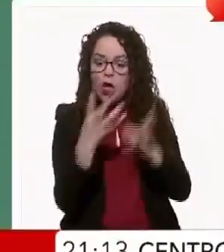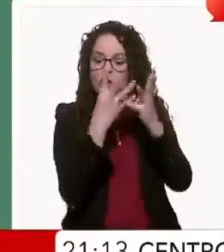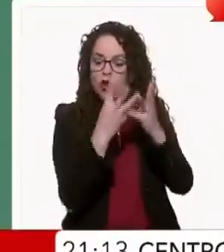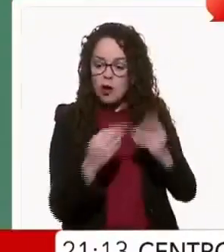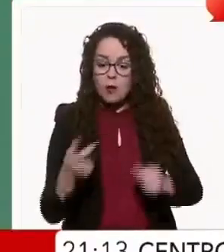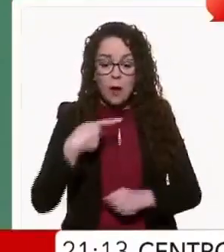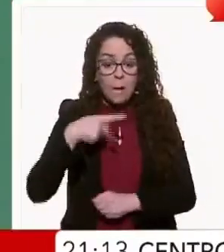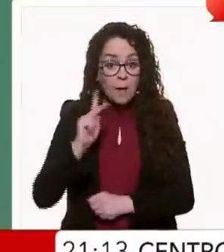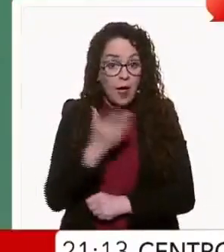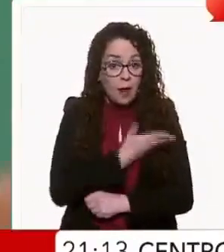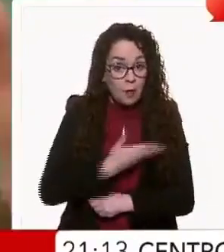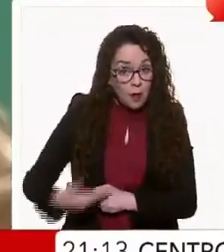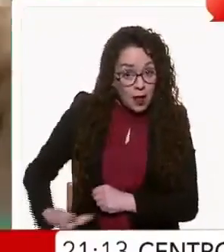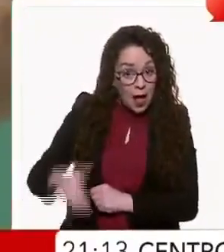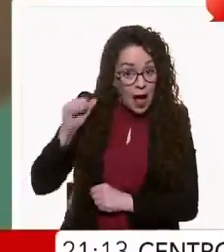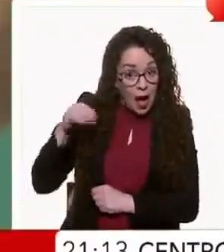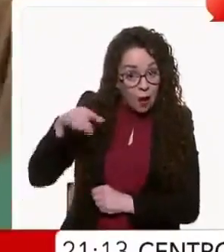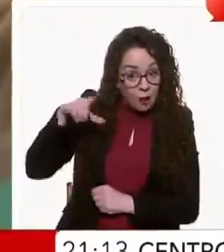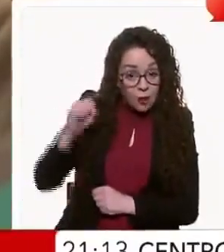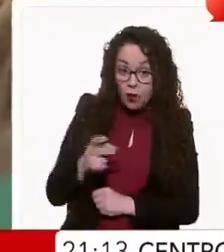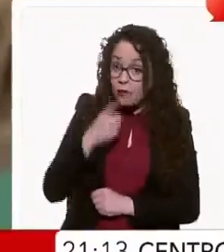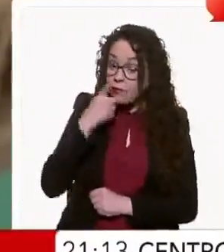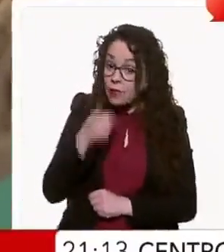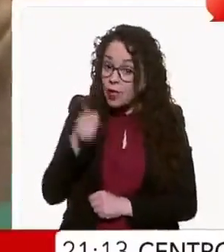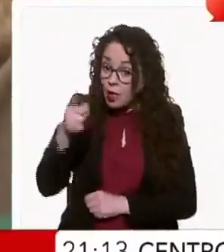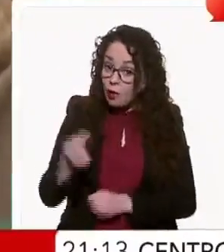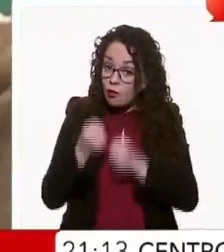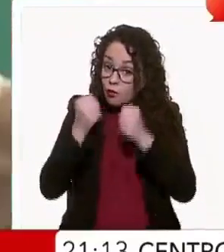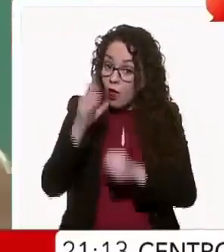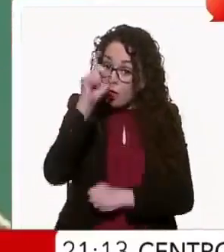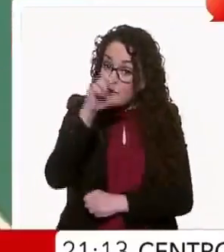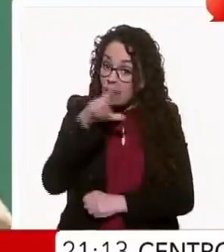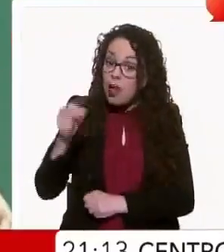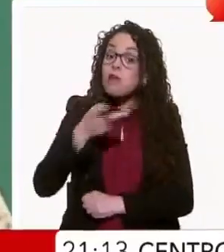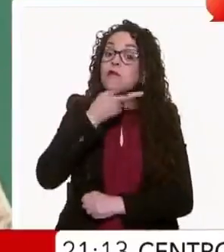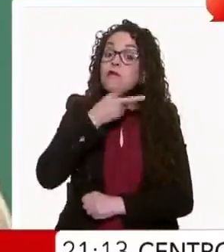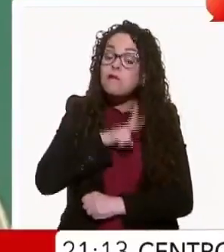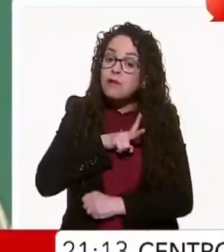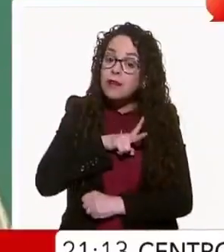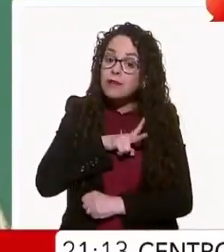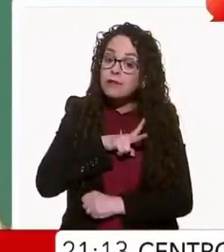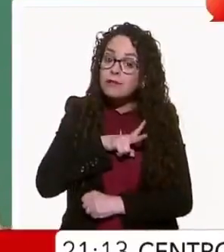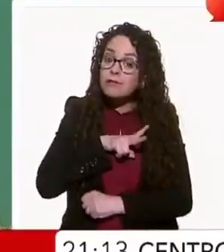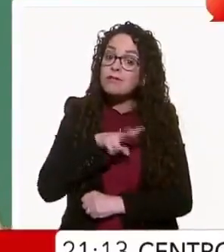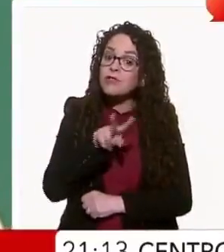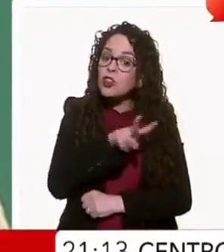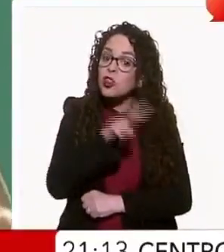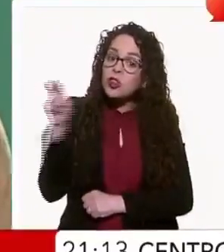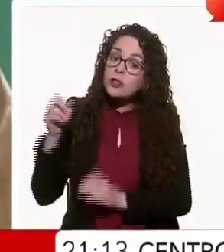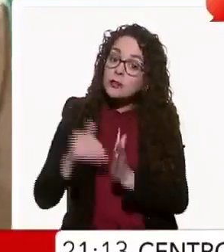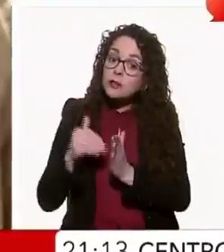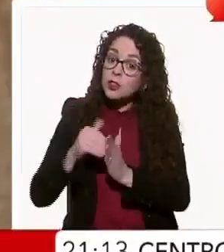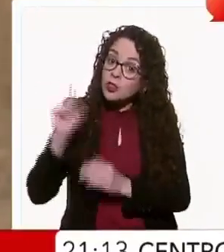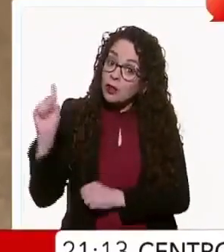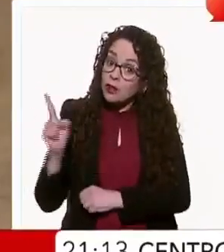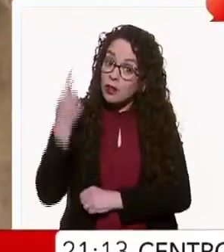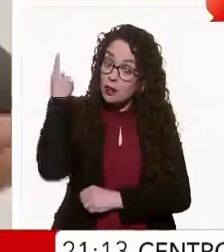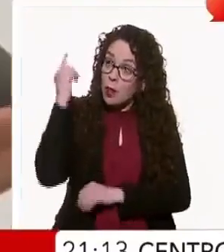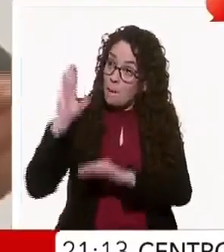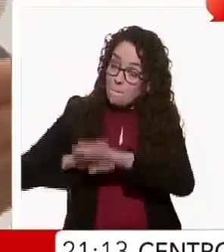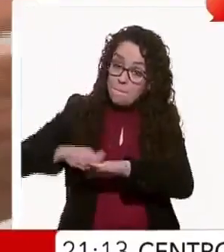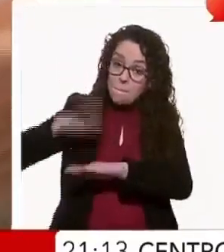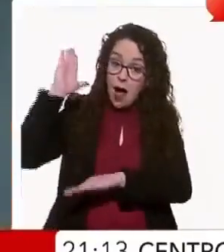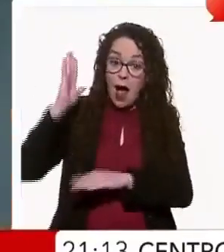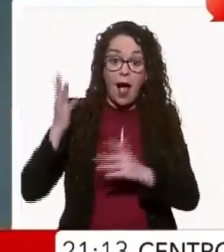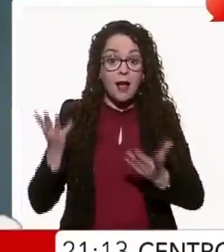presidente López Obrador recordó que el daño causado a Pemex superaba los $200 millones.